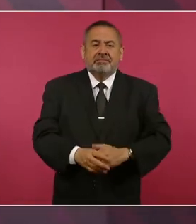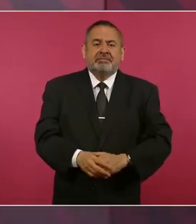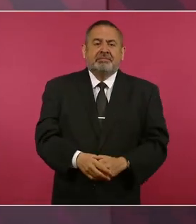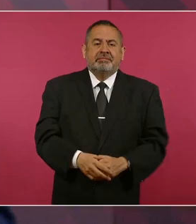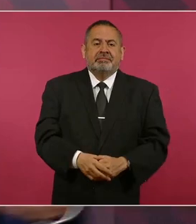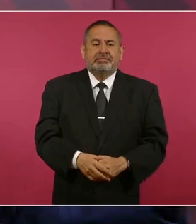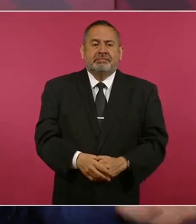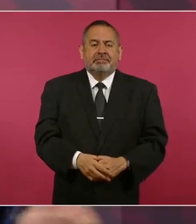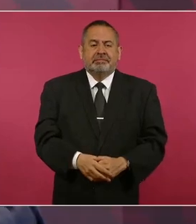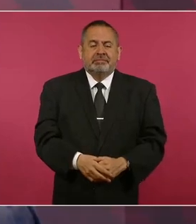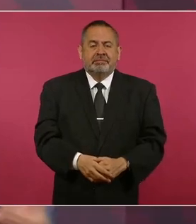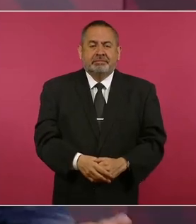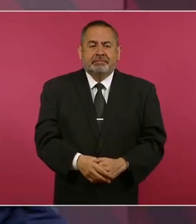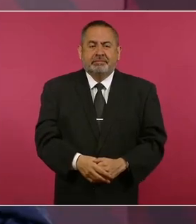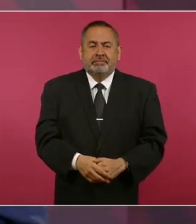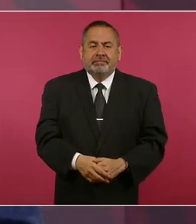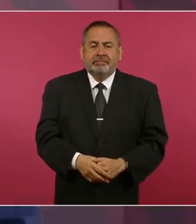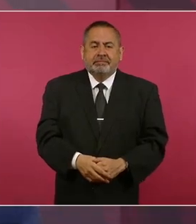Es